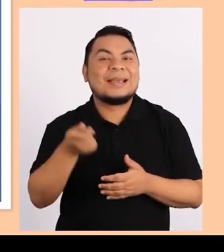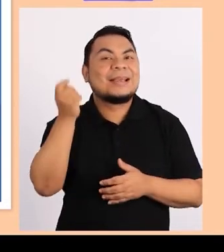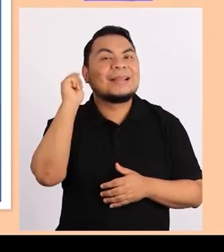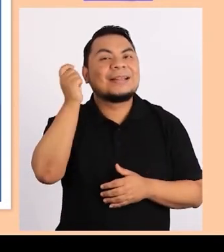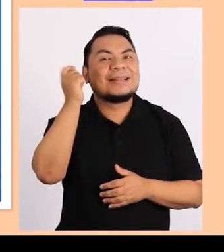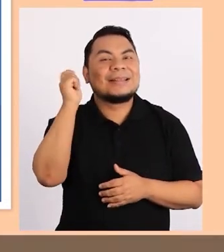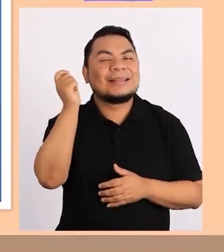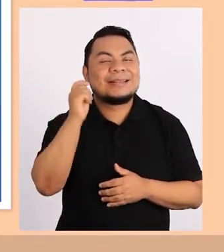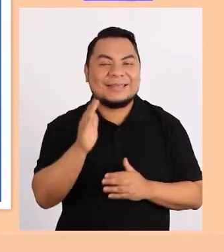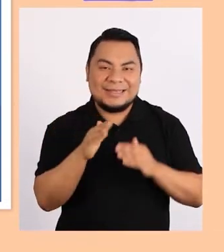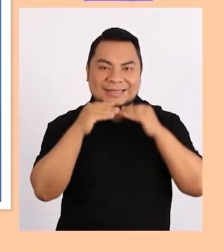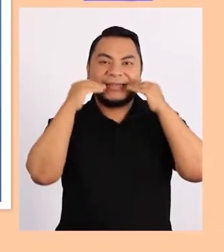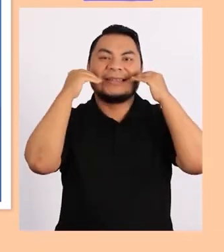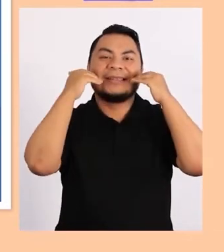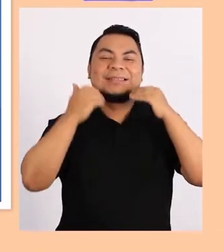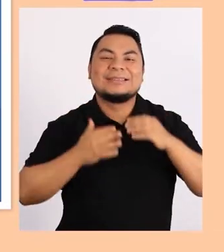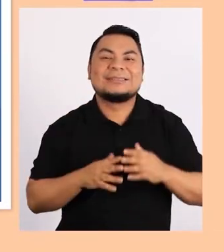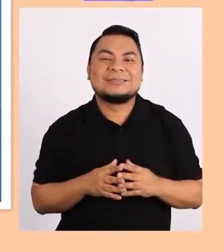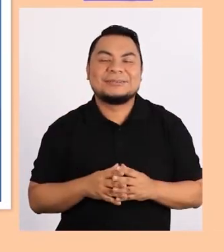encanta.